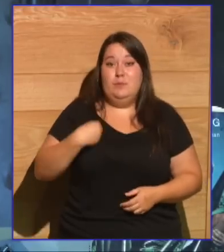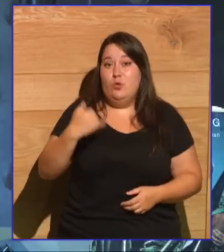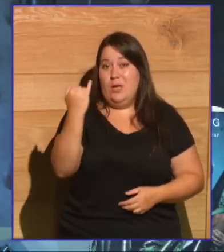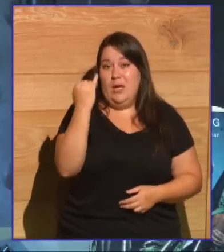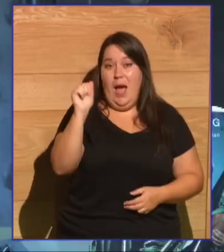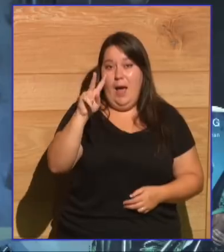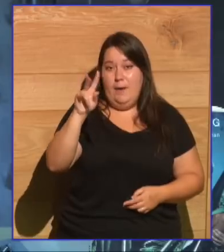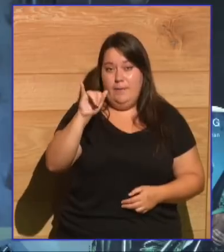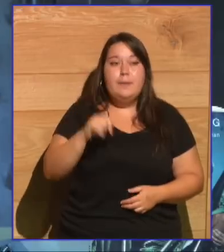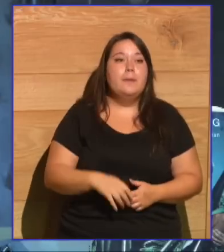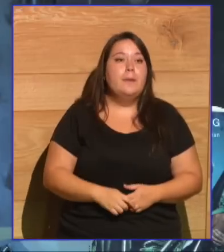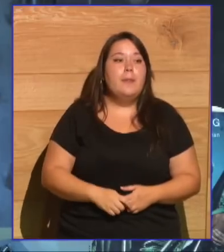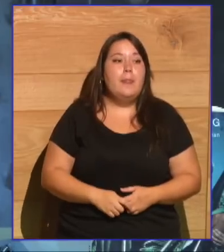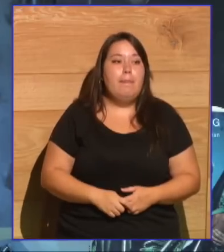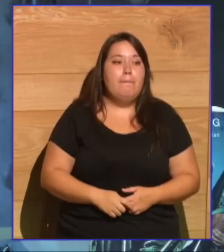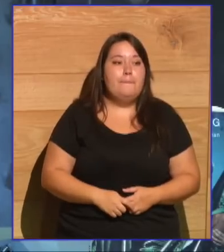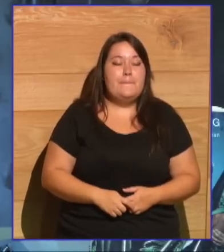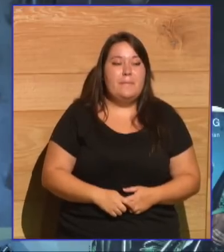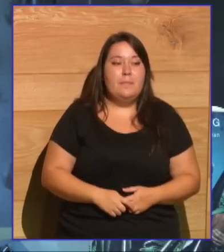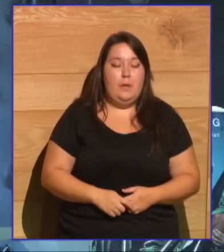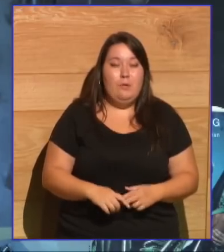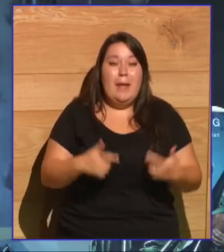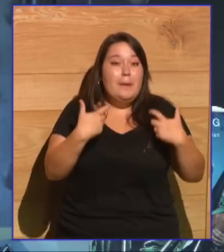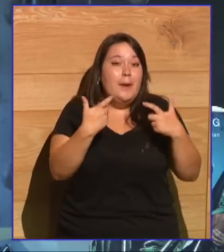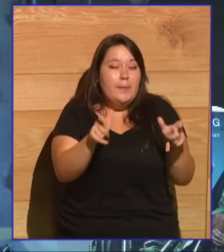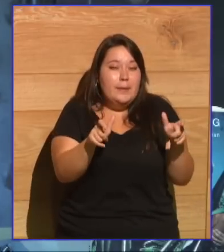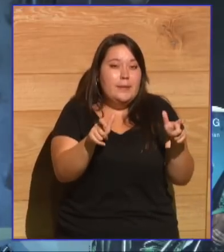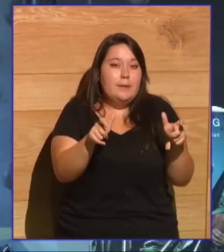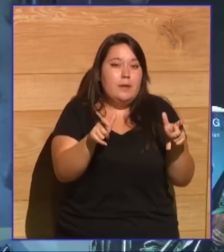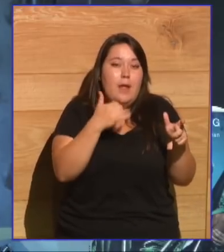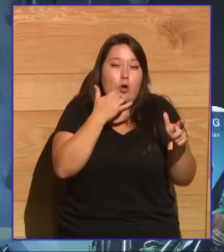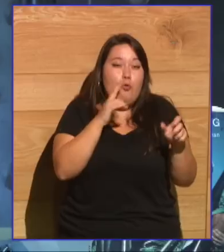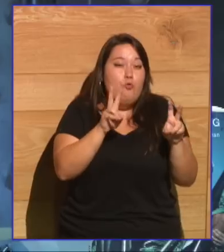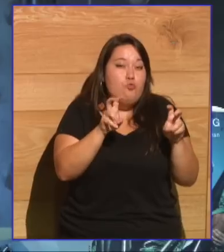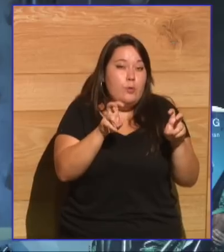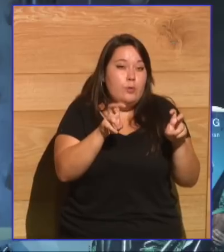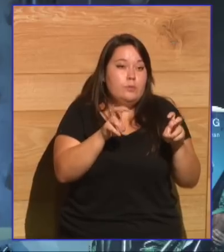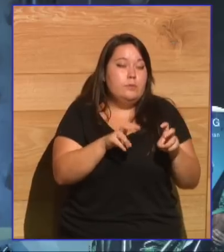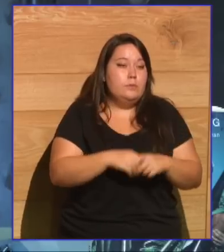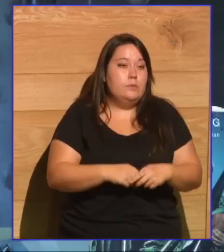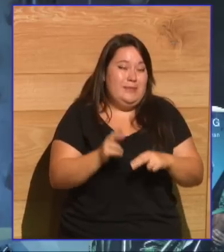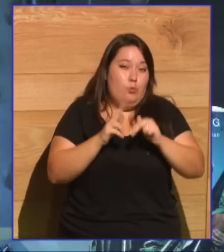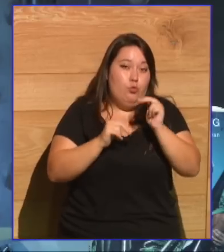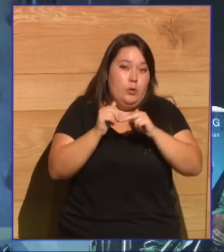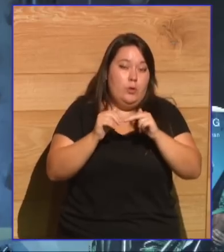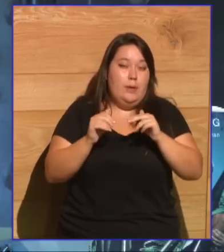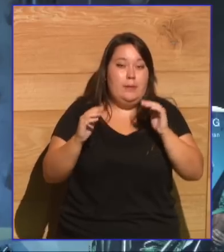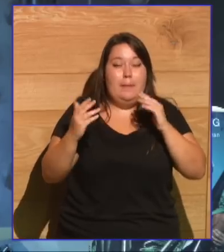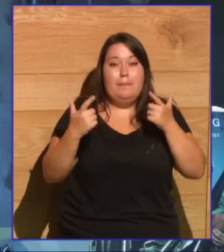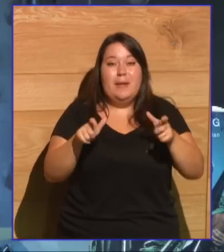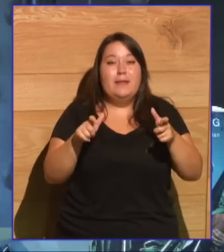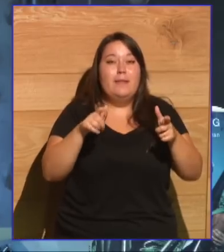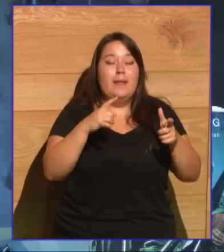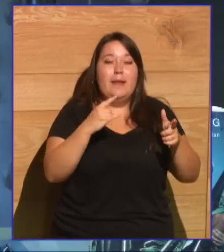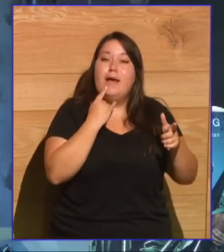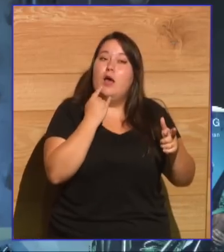cualquier número de errores pero pero había una escena que creo que es nueva para el nuevo montaje en halloween la